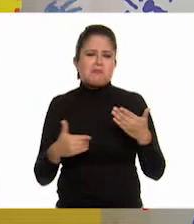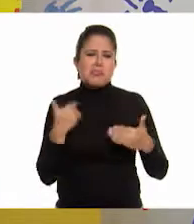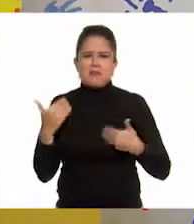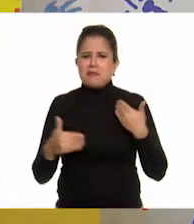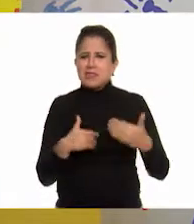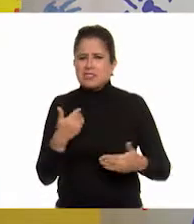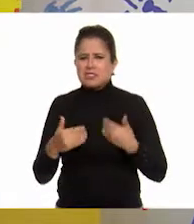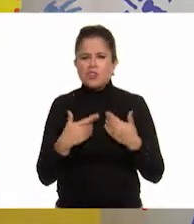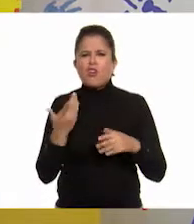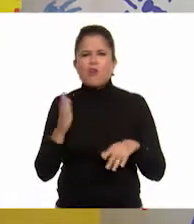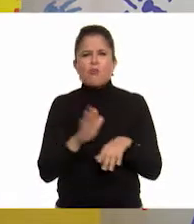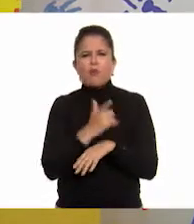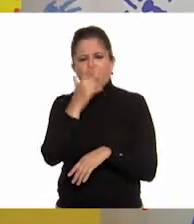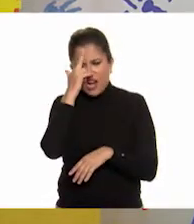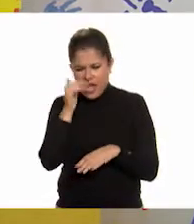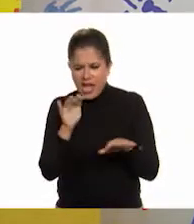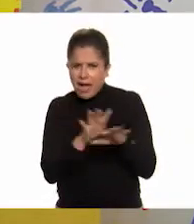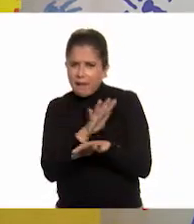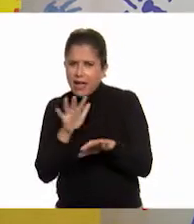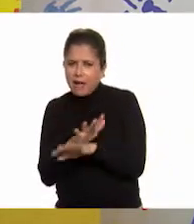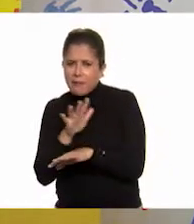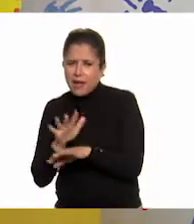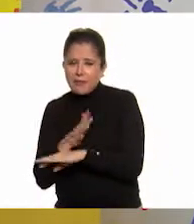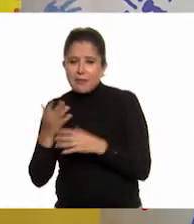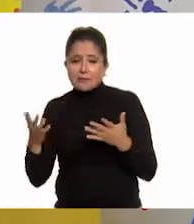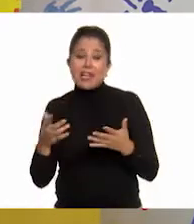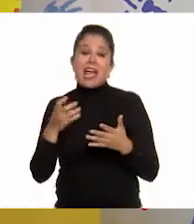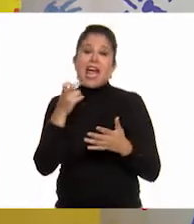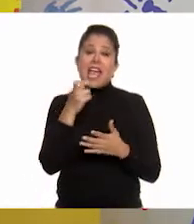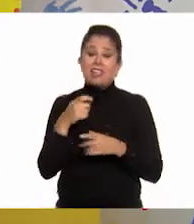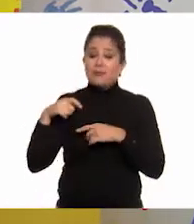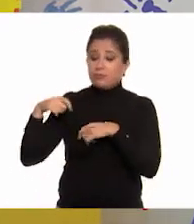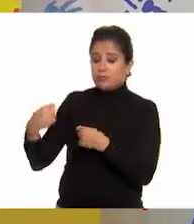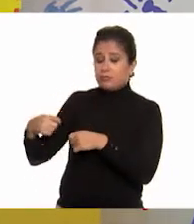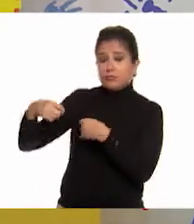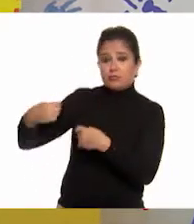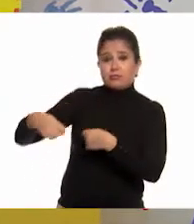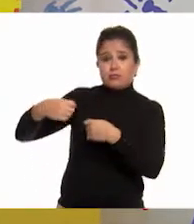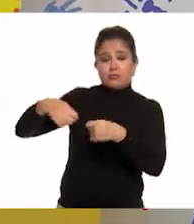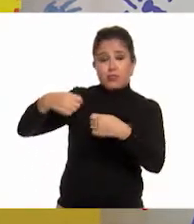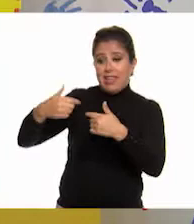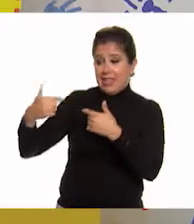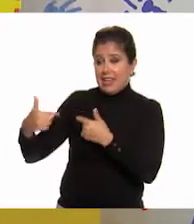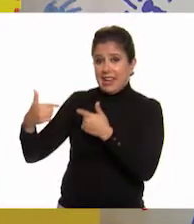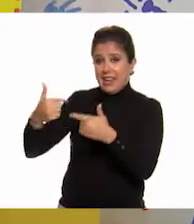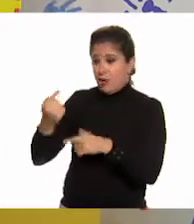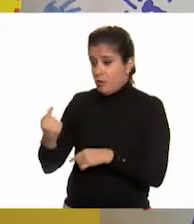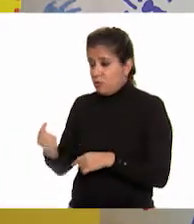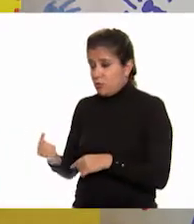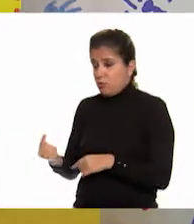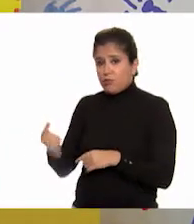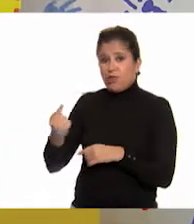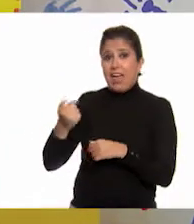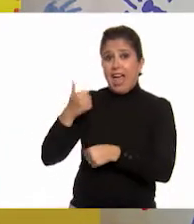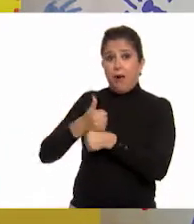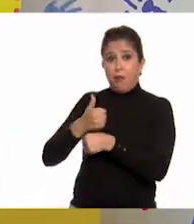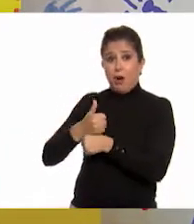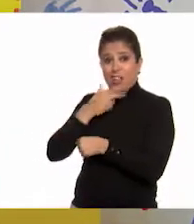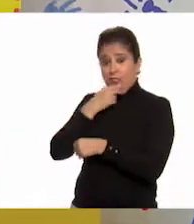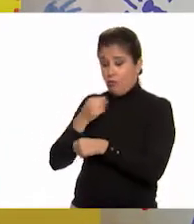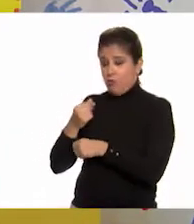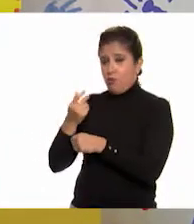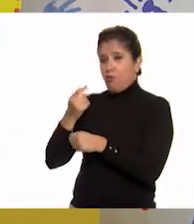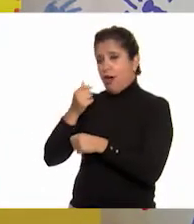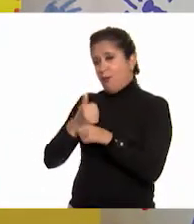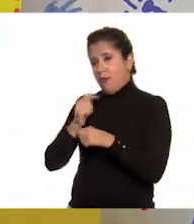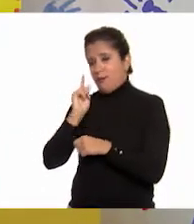qué cambia? Porque precisamente como se van pasando de generación en generación, tu abuelito se lo enseñó a tu papá o